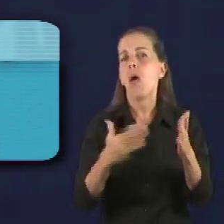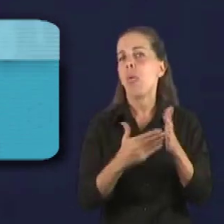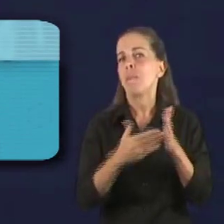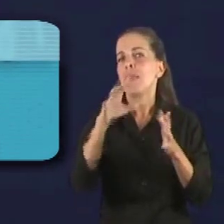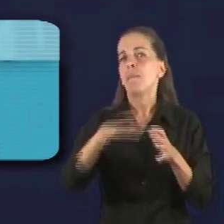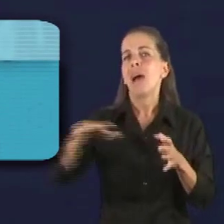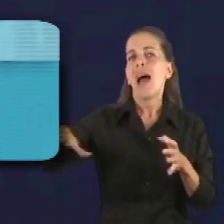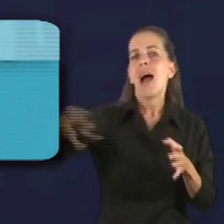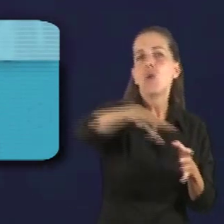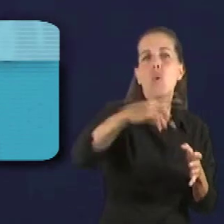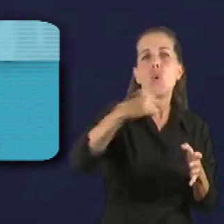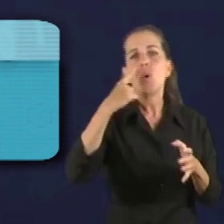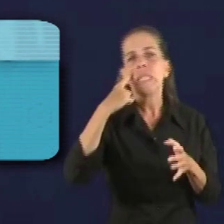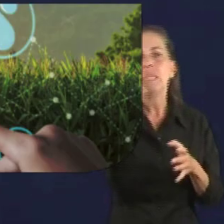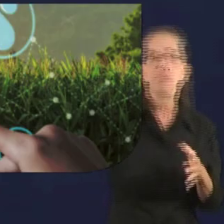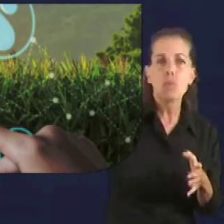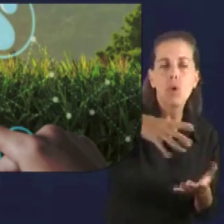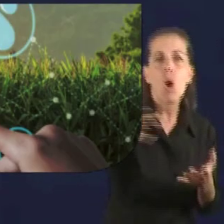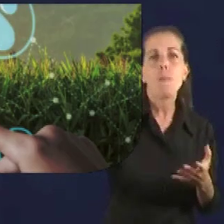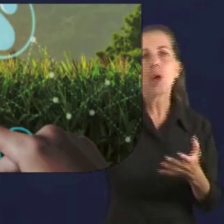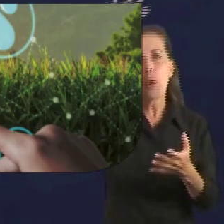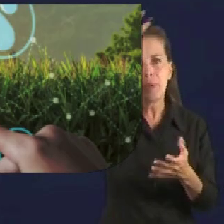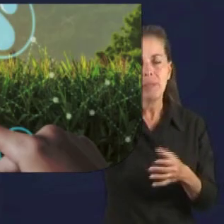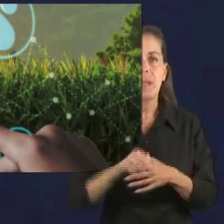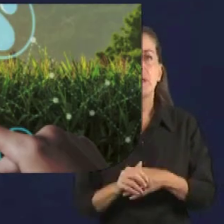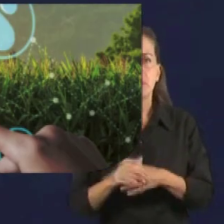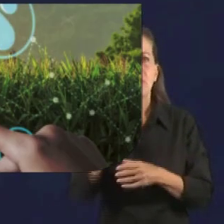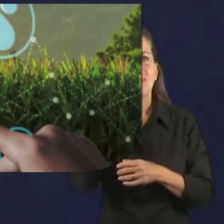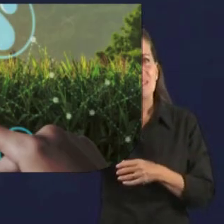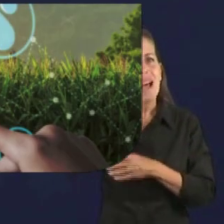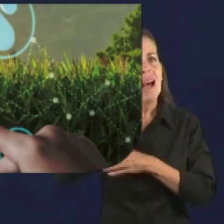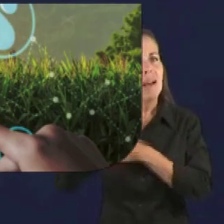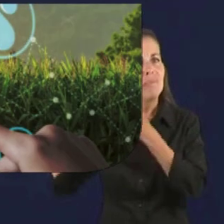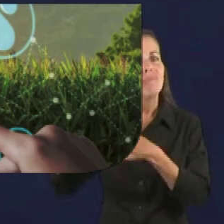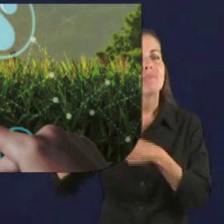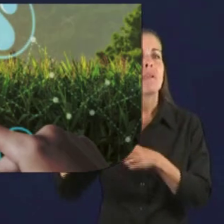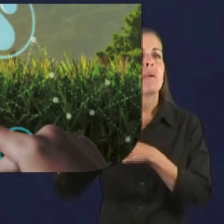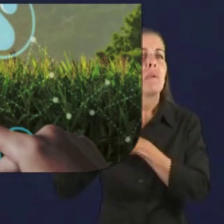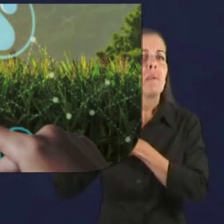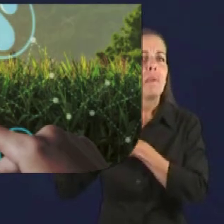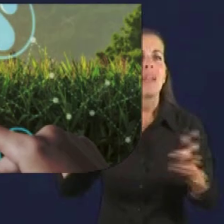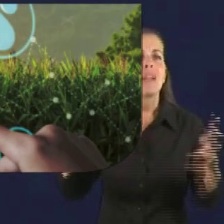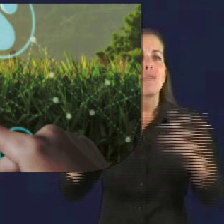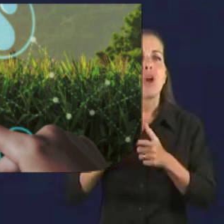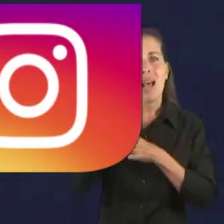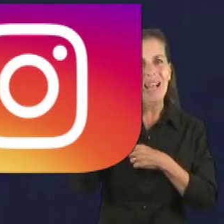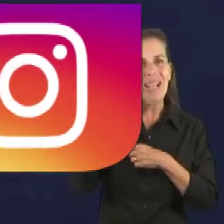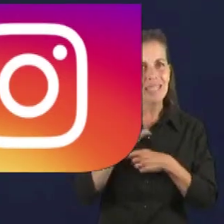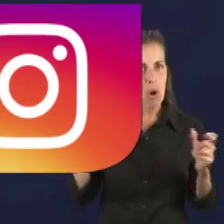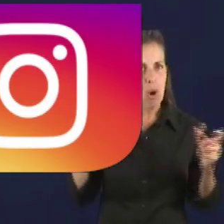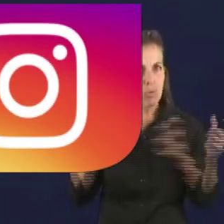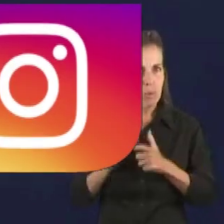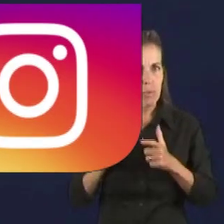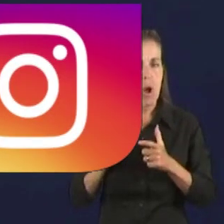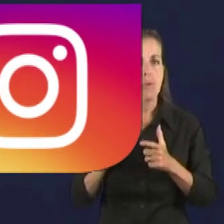jurisdicciones. Se vienen teniendo conversaciones, de hecho hace poco hubo una reunión entre el Secretario de Transporte de la Nación